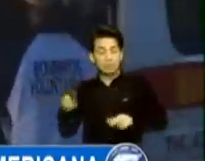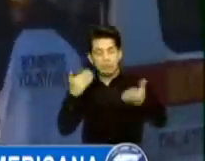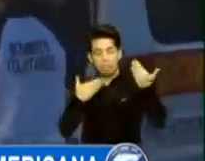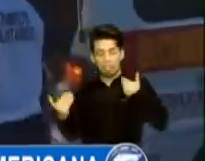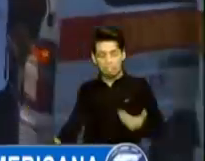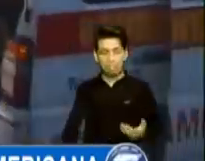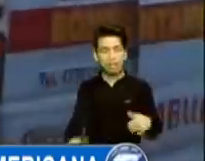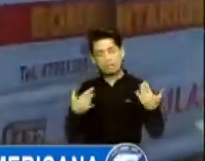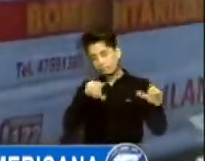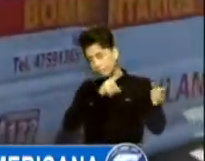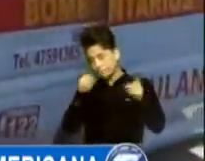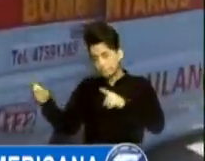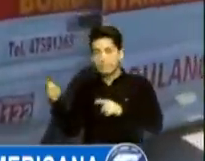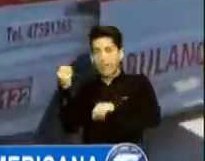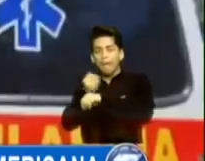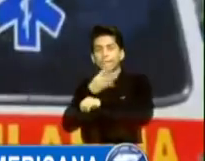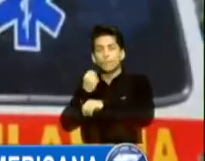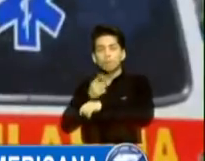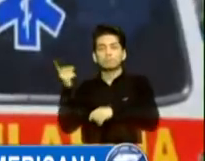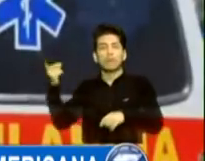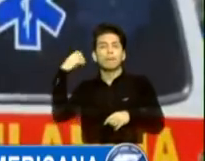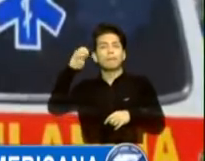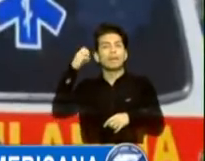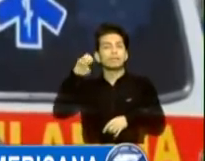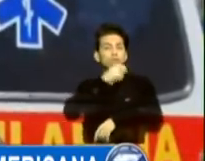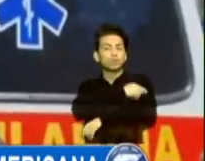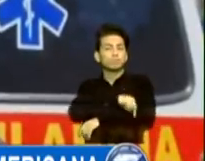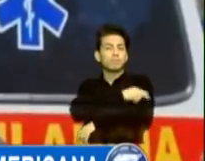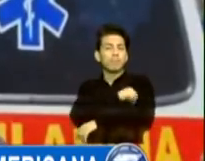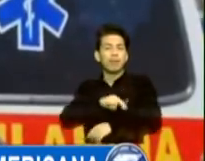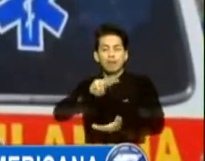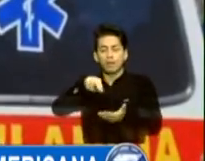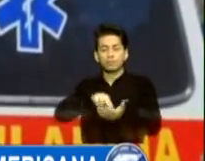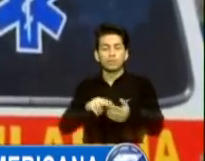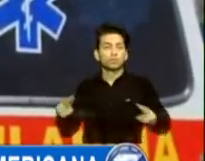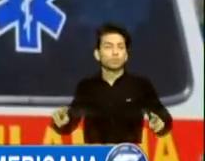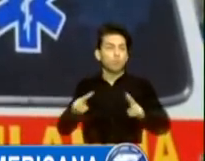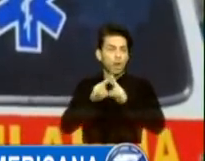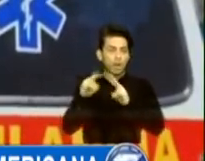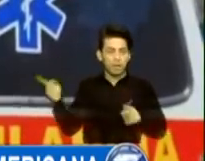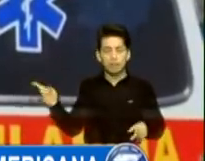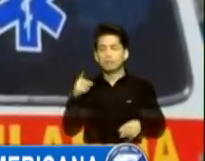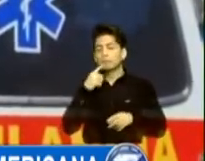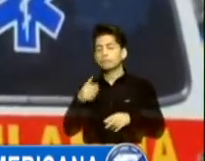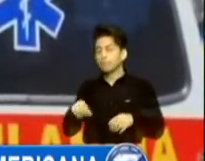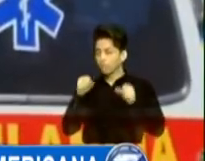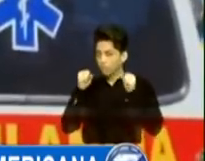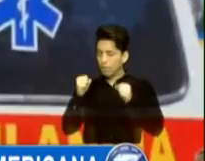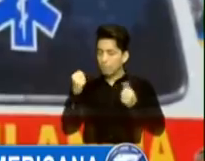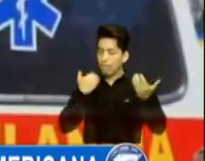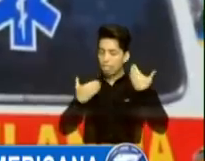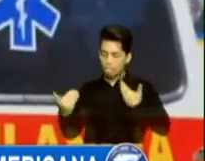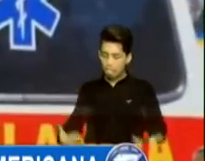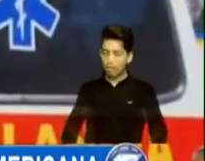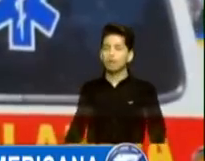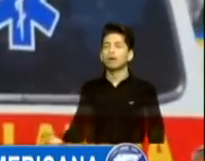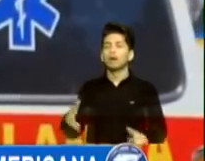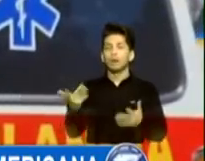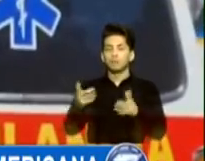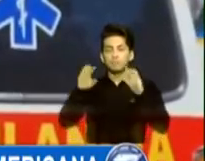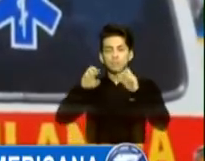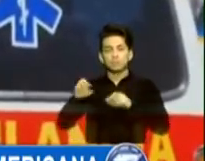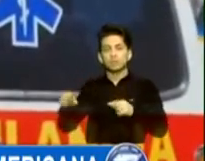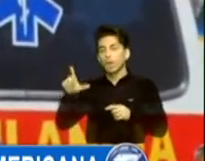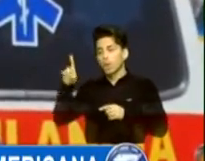la emergencia del Hospital Nacional de Sololá. Igual pues salieron lesionadas las siguientes personas: Luisa Sacalchot,